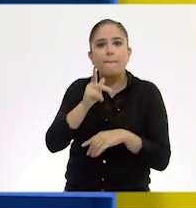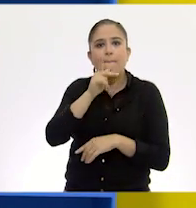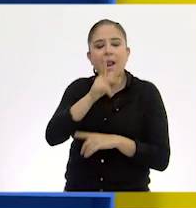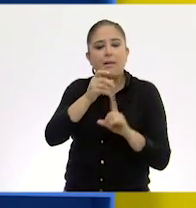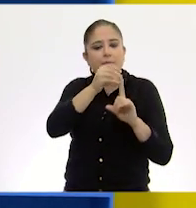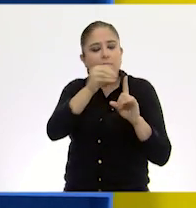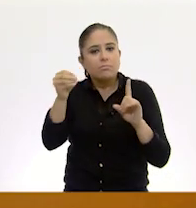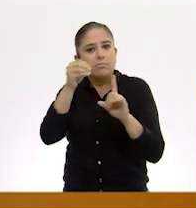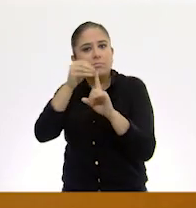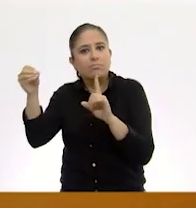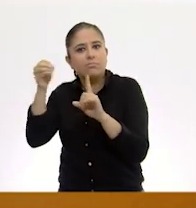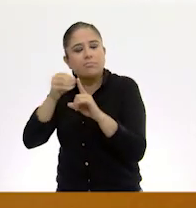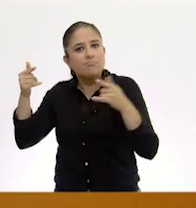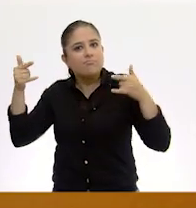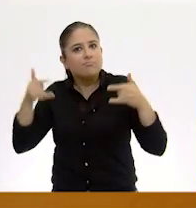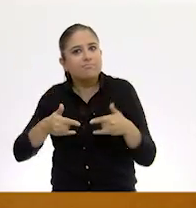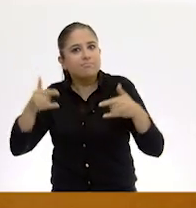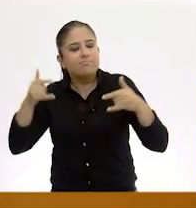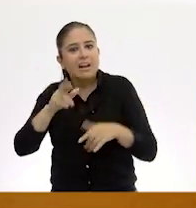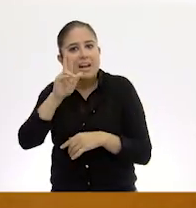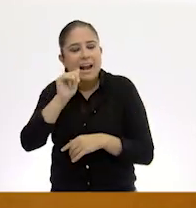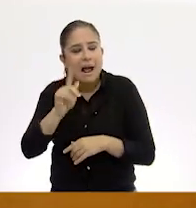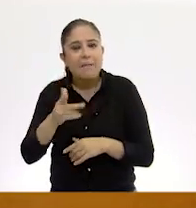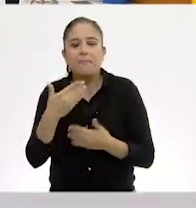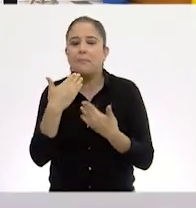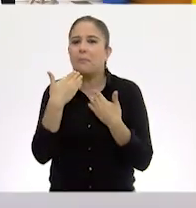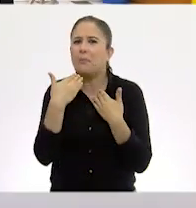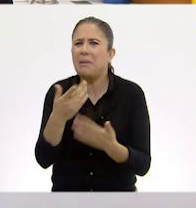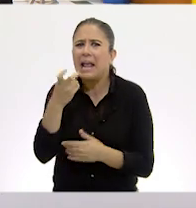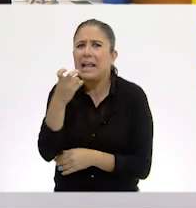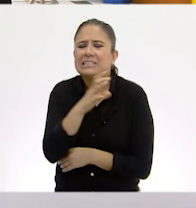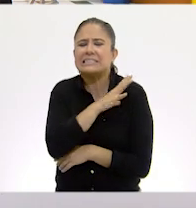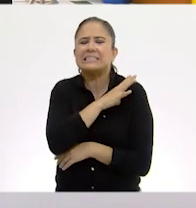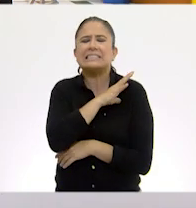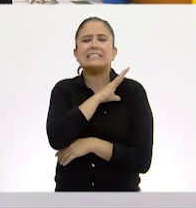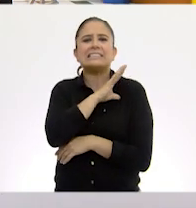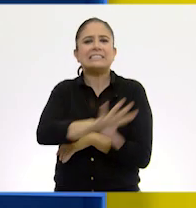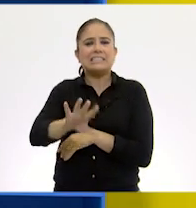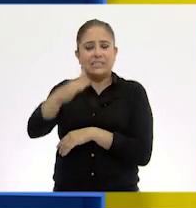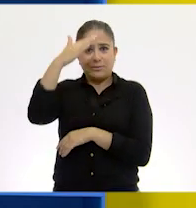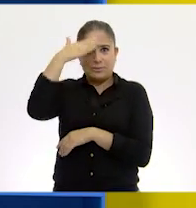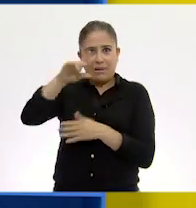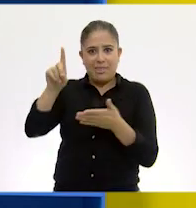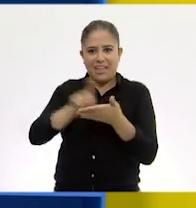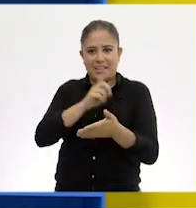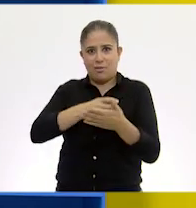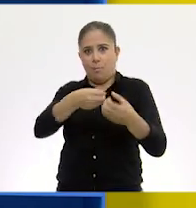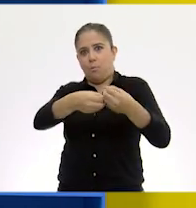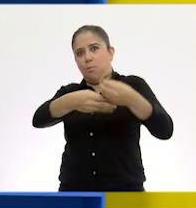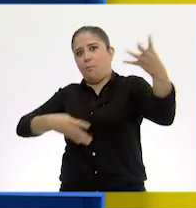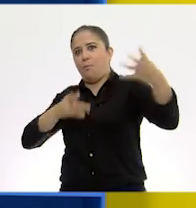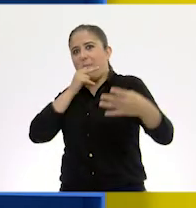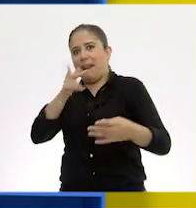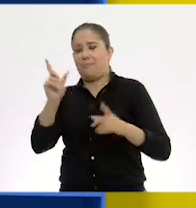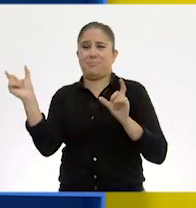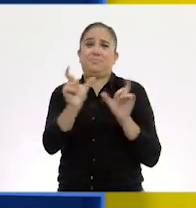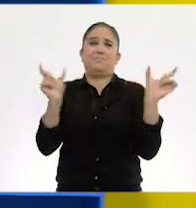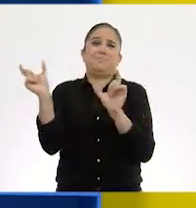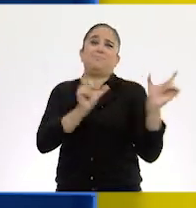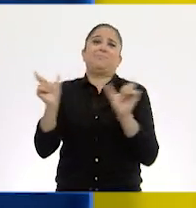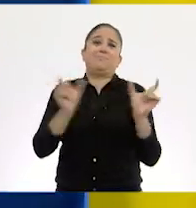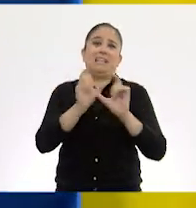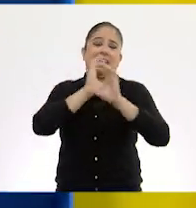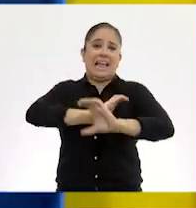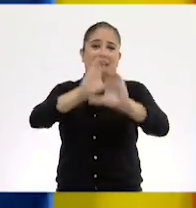palabras. Muchísimas gracias. Muy bien. Así tratamos de hacerlo. Y eso está increíble. Sí. Te has de saber todo el diccionario, ¿no? Son muchísimas palabras. ¡Wow! Algo